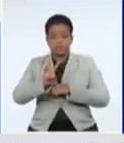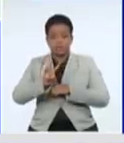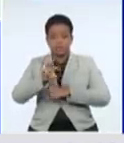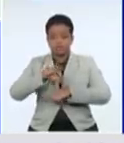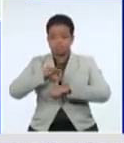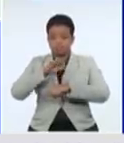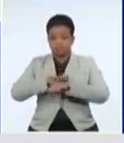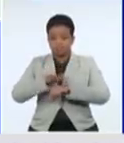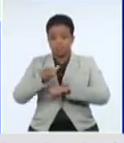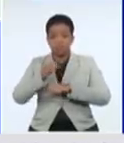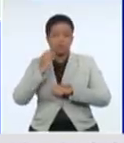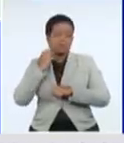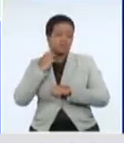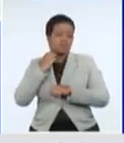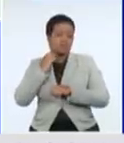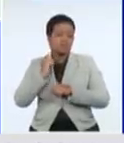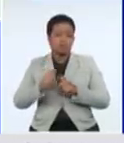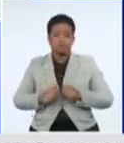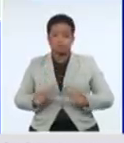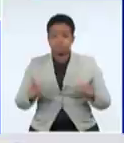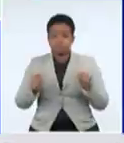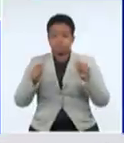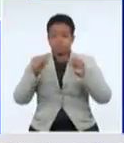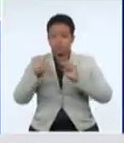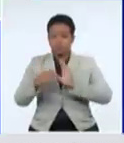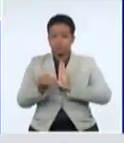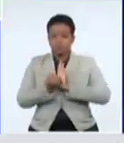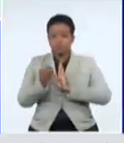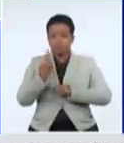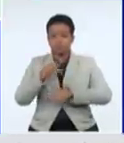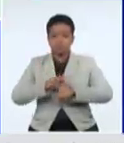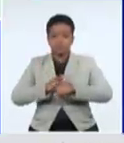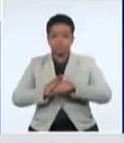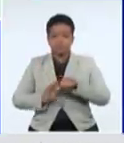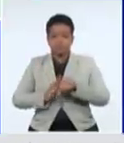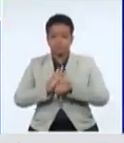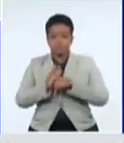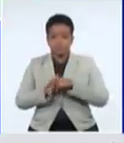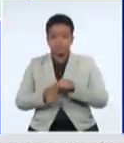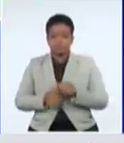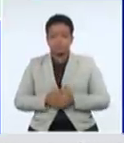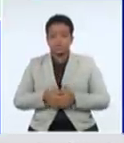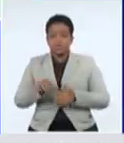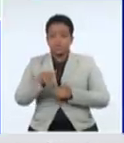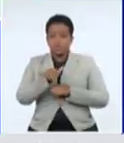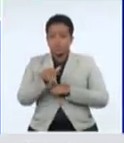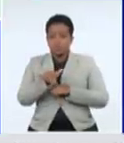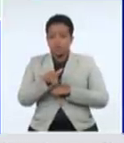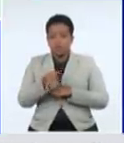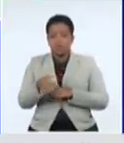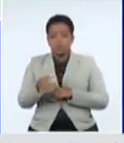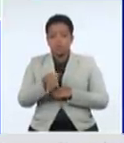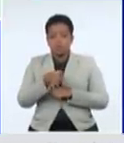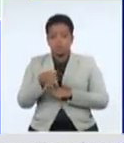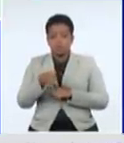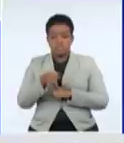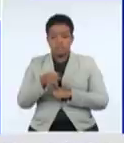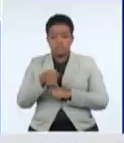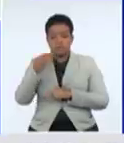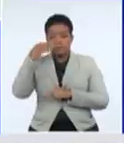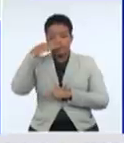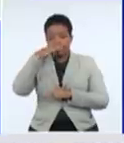Manzanillo. Bartolomé Mazó solo confirma un enfermo de COVID-19, al igual que el municipio de Guisa.